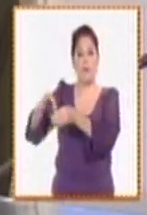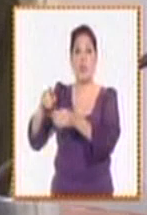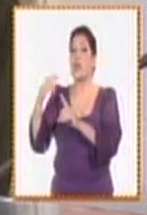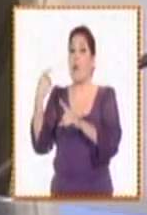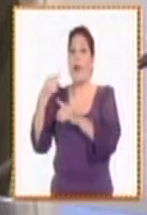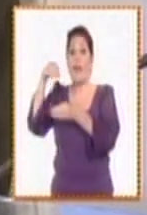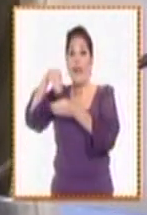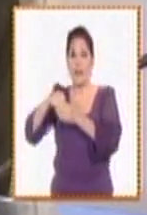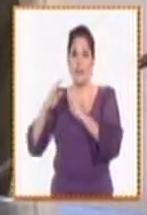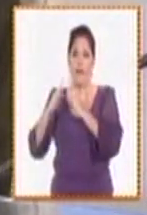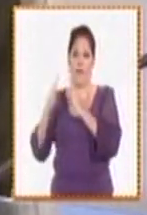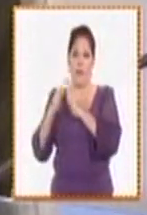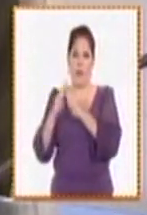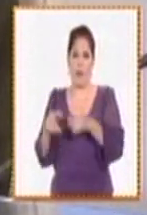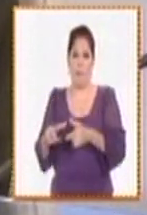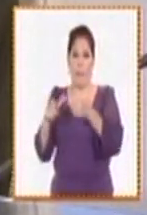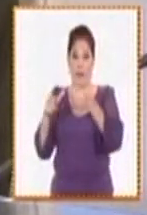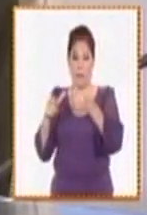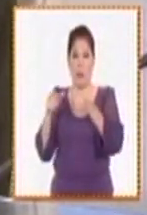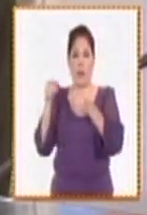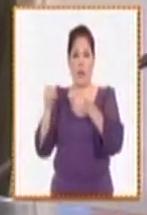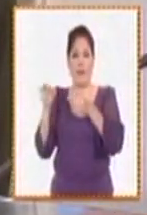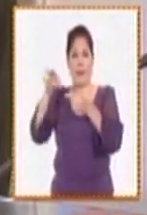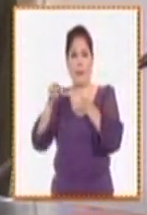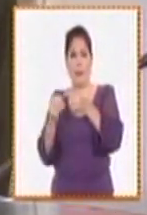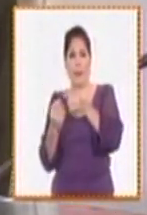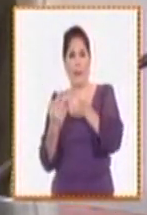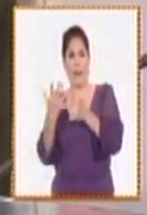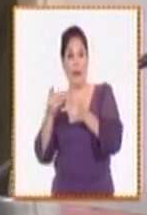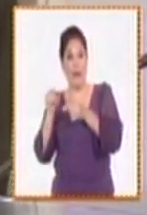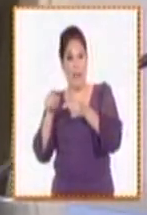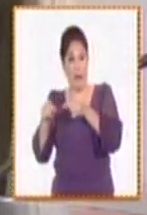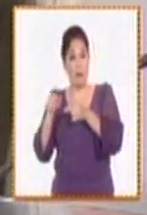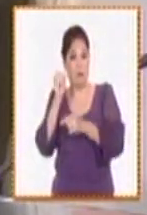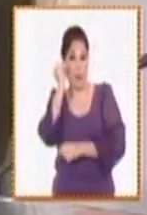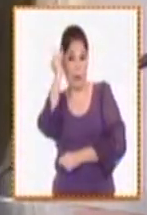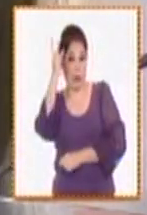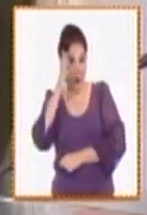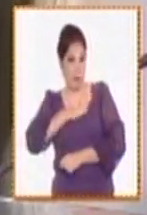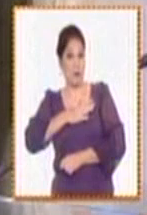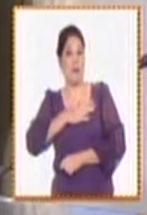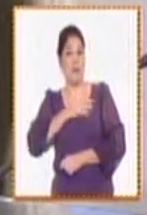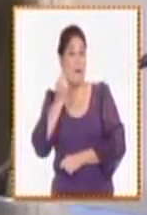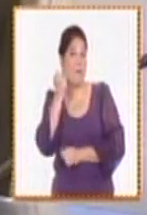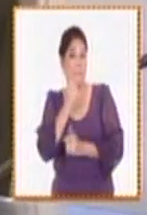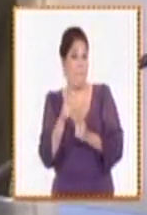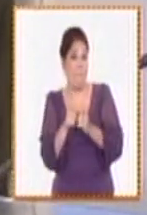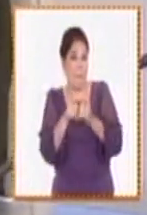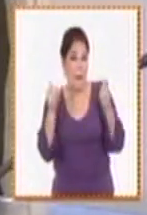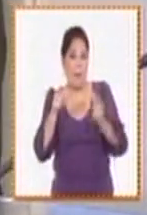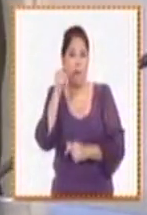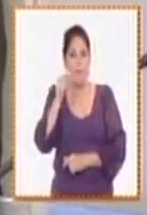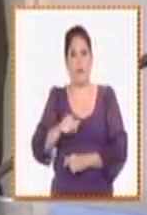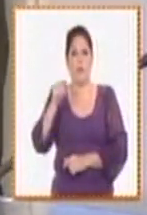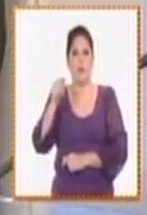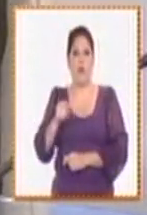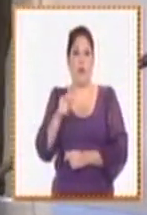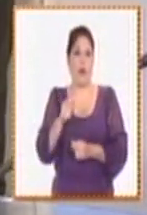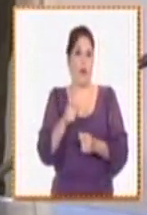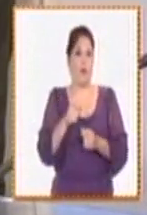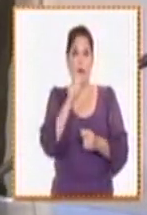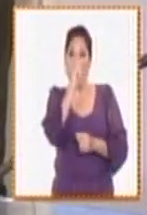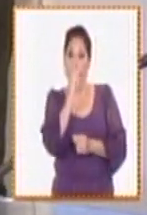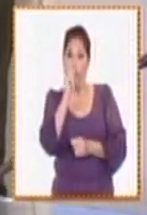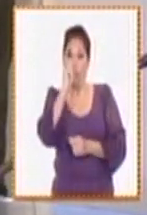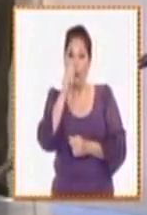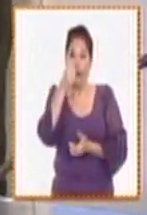fundamentalmente en macetas. Todo este escenario ha generado un incremento de las operaciones de traslado de drogas entre provincias y